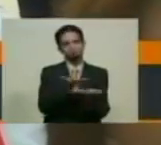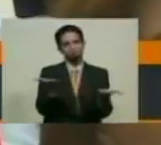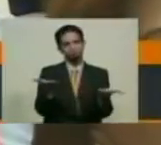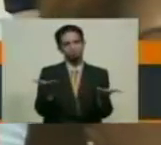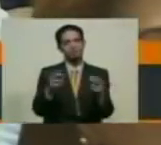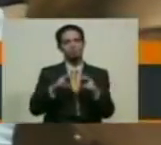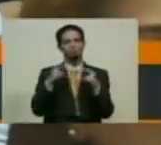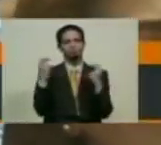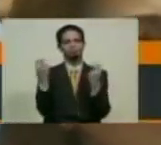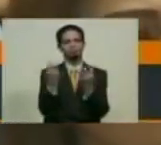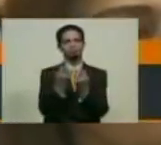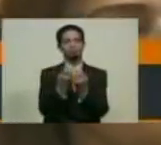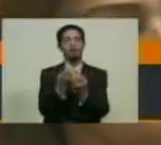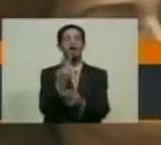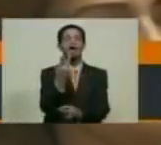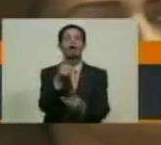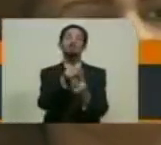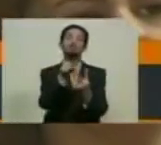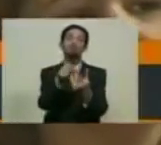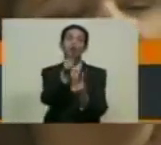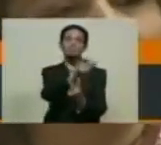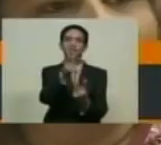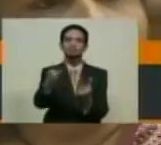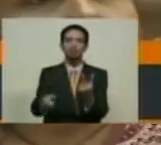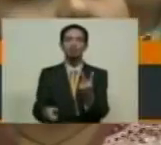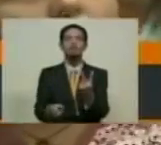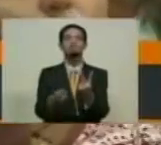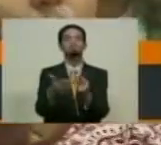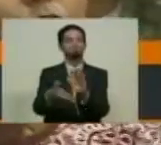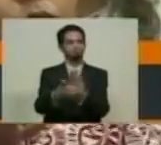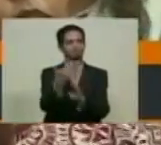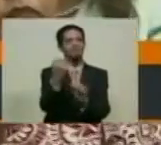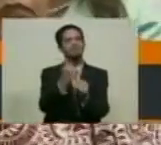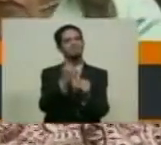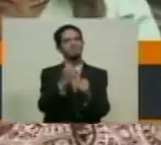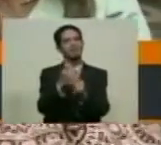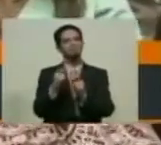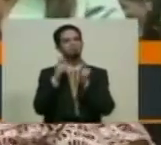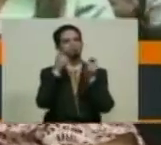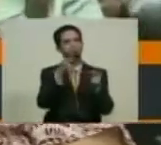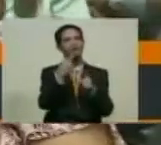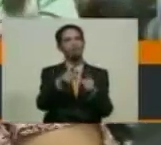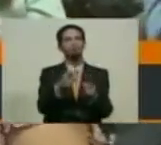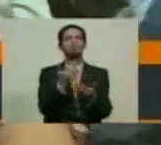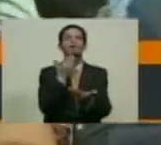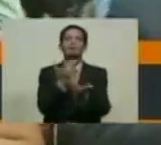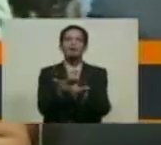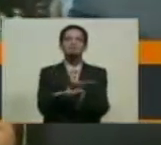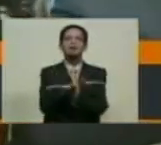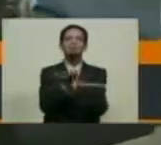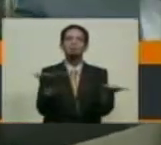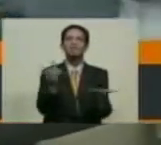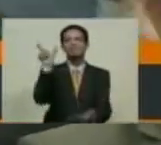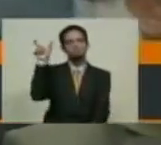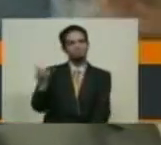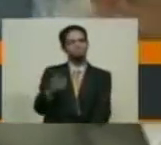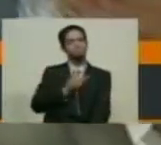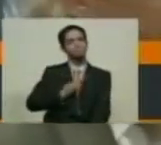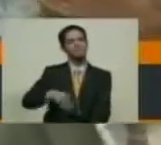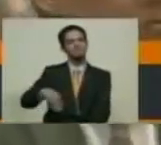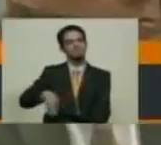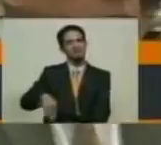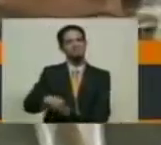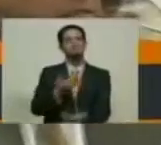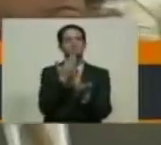Constituyente, estos dos extraordinarios venezolanos, para que vayan a otros frentes de batalla. Muchísimas gracias, compañera presidenta. Muchísimas gracias, compañeros y